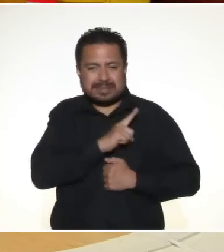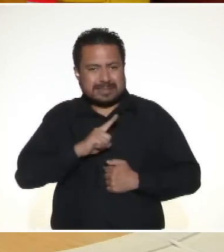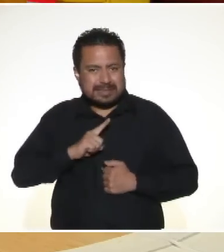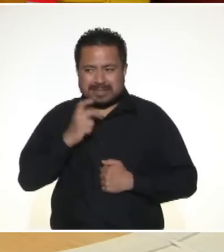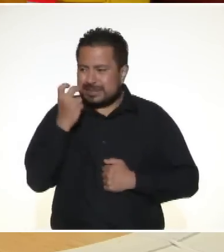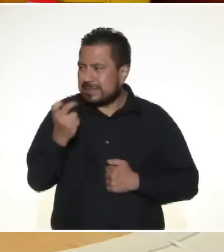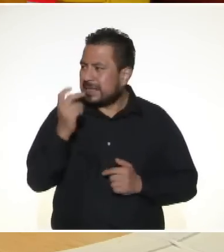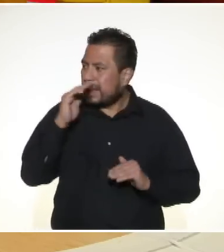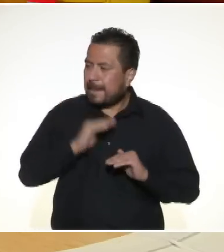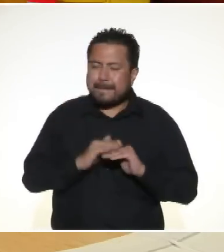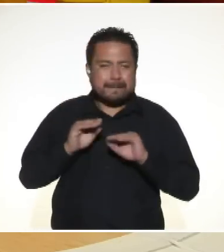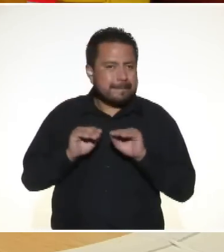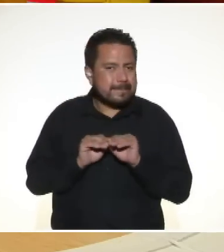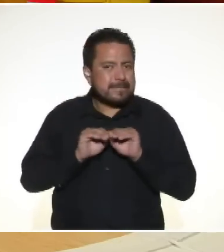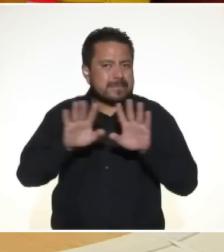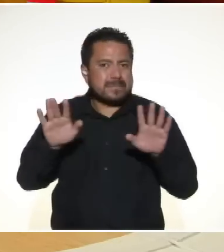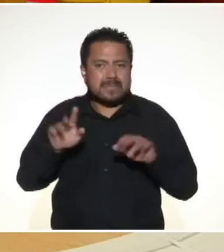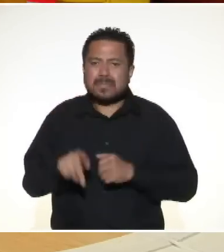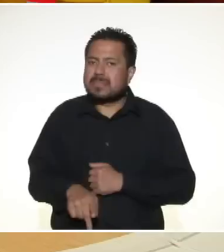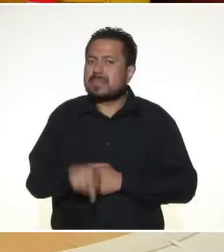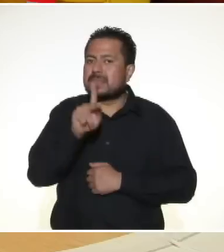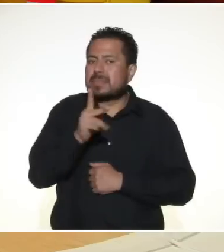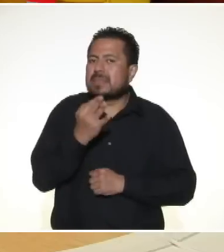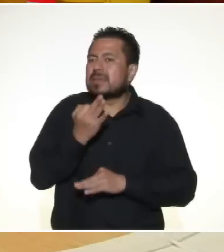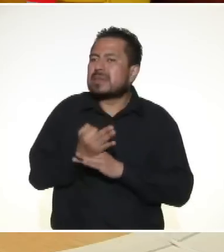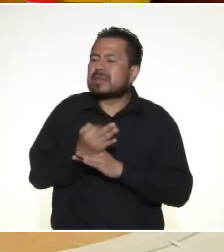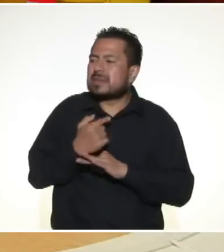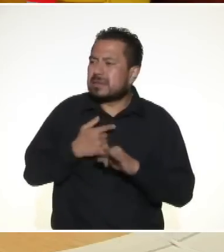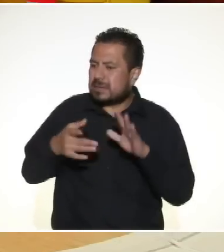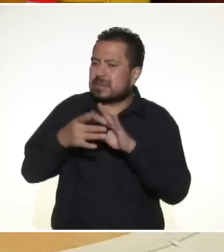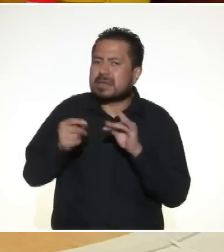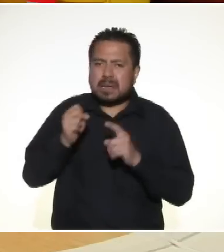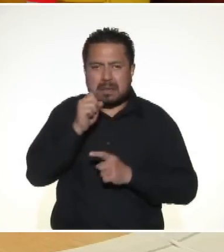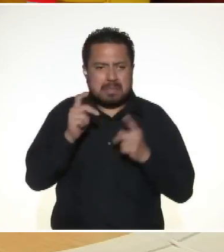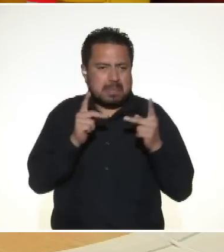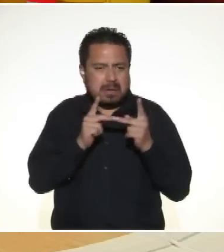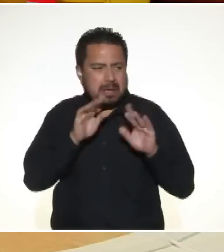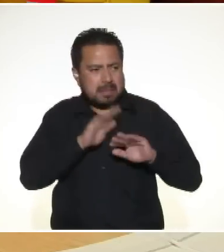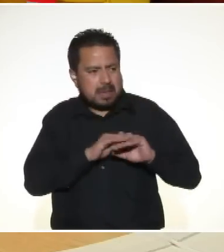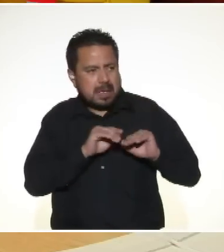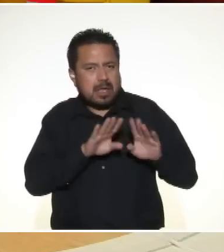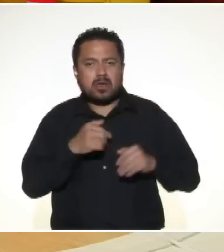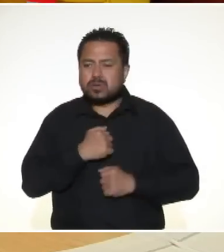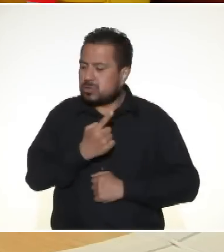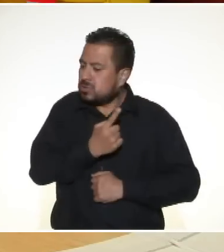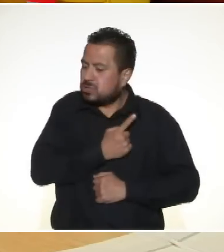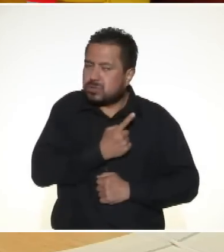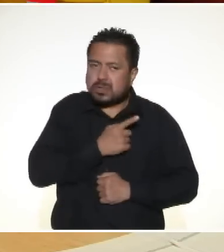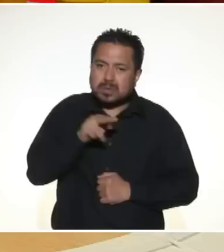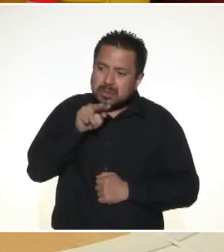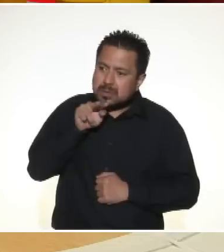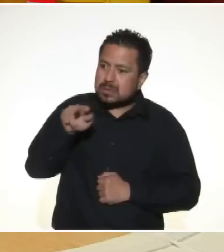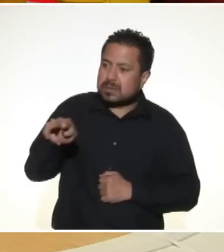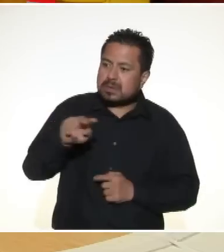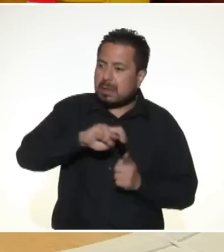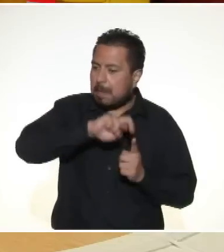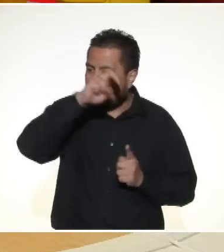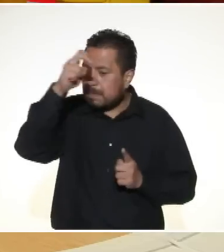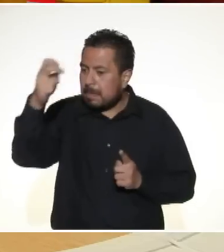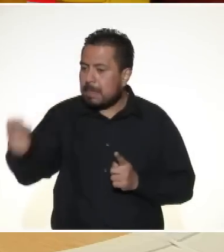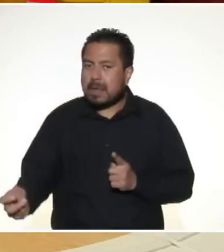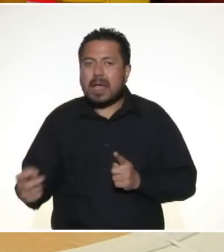tenerlo súper claro. Pero ¿sí? a lo que voy es, eso está perfectamente claro, estoy yo solo y veo que se cayó